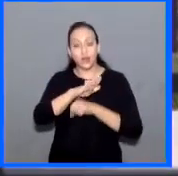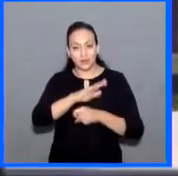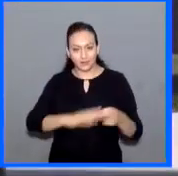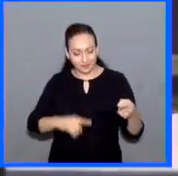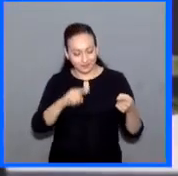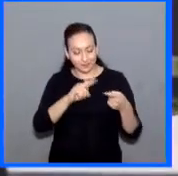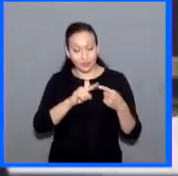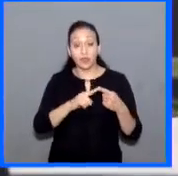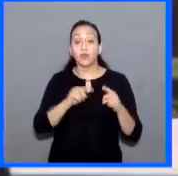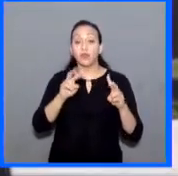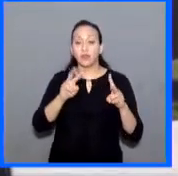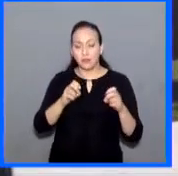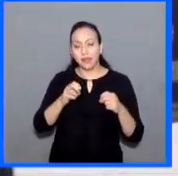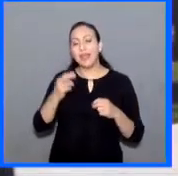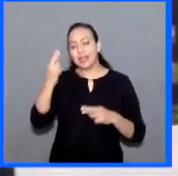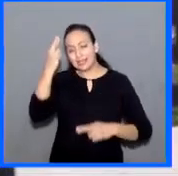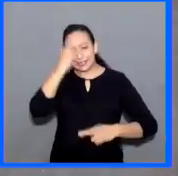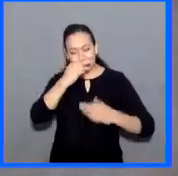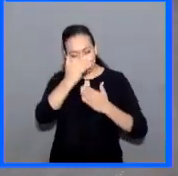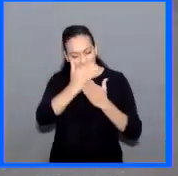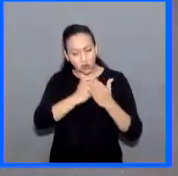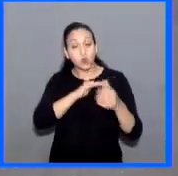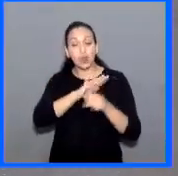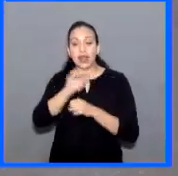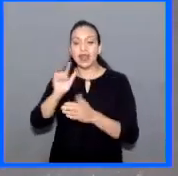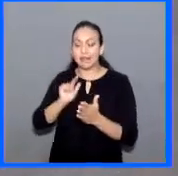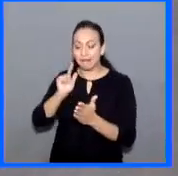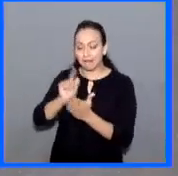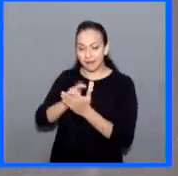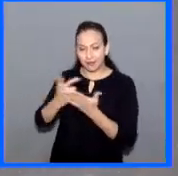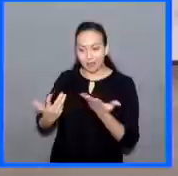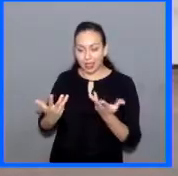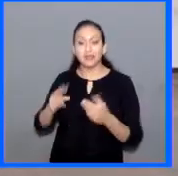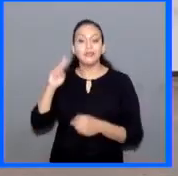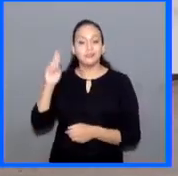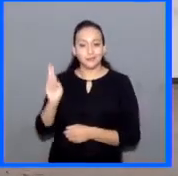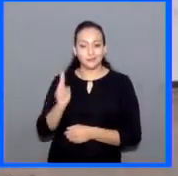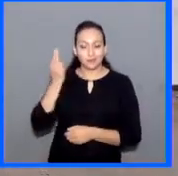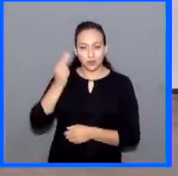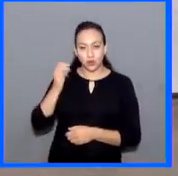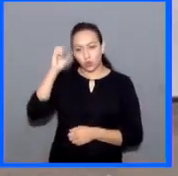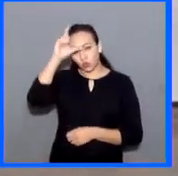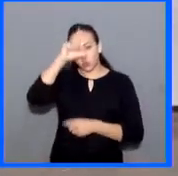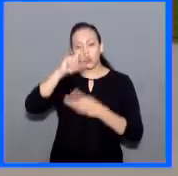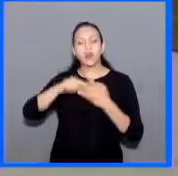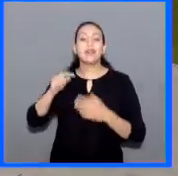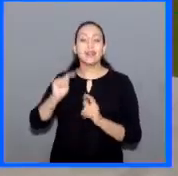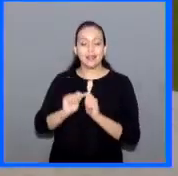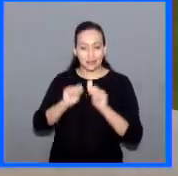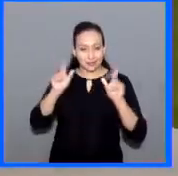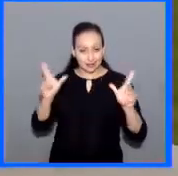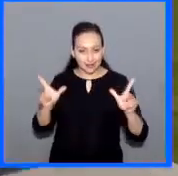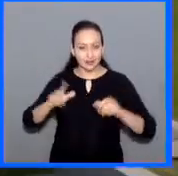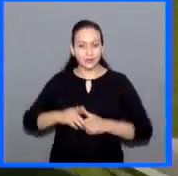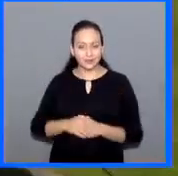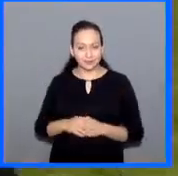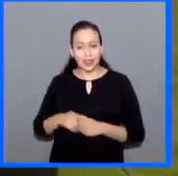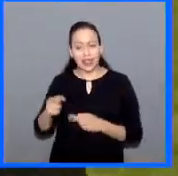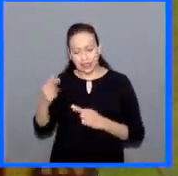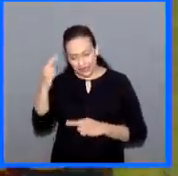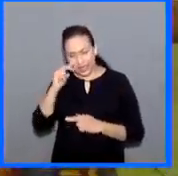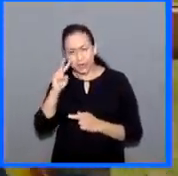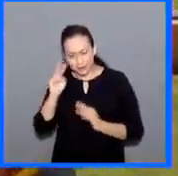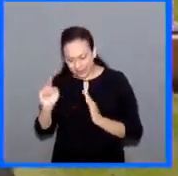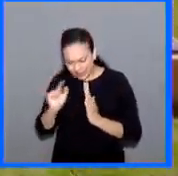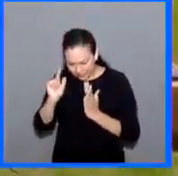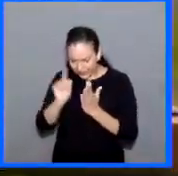acción contra disposiciones de la ley que crea la Universidad Intercultural de Tlaxcala. Revisaría así la norma que faculta al Consejo